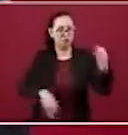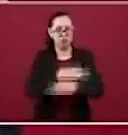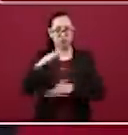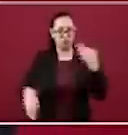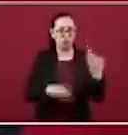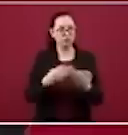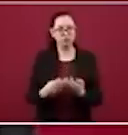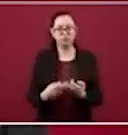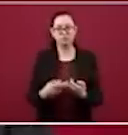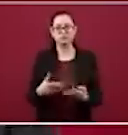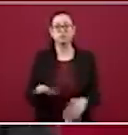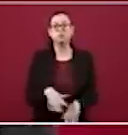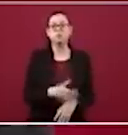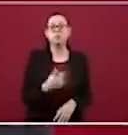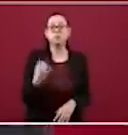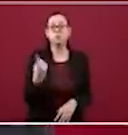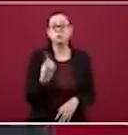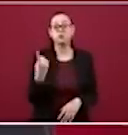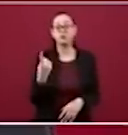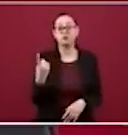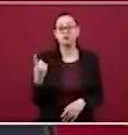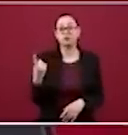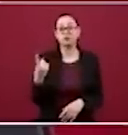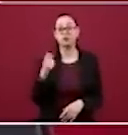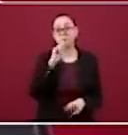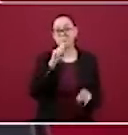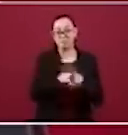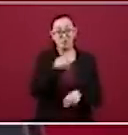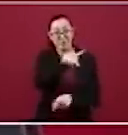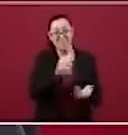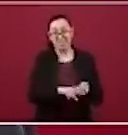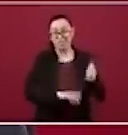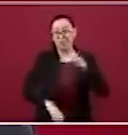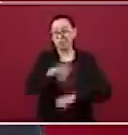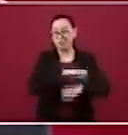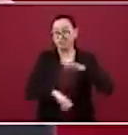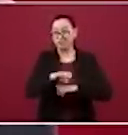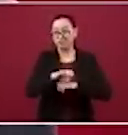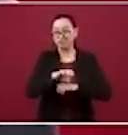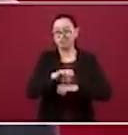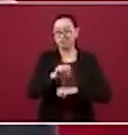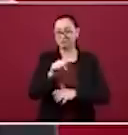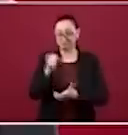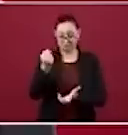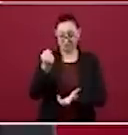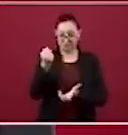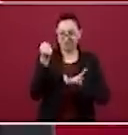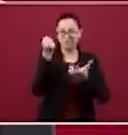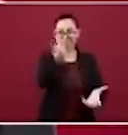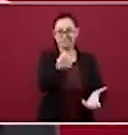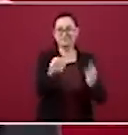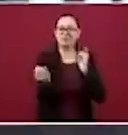porque también el sector empresarial se beneficiaba de recursos